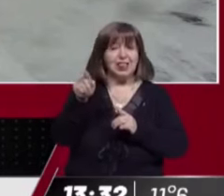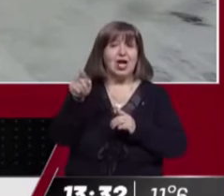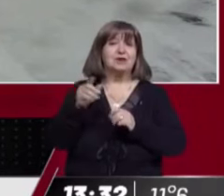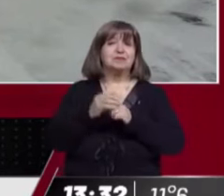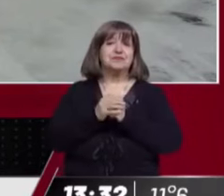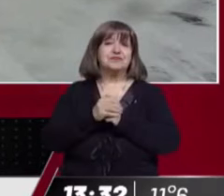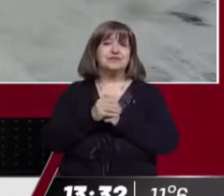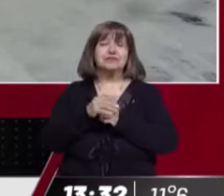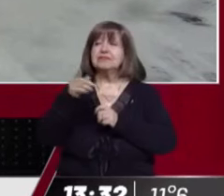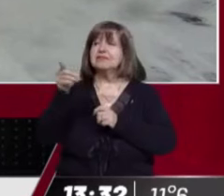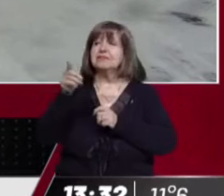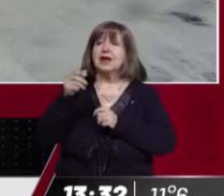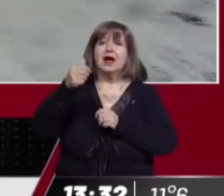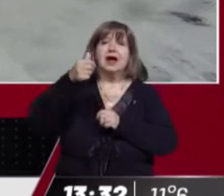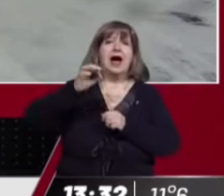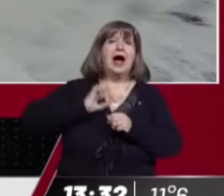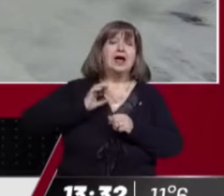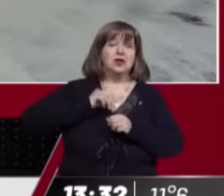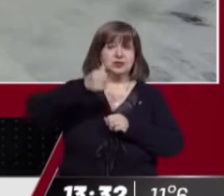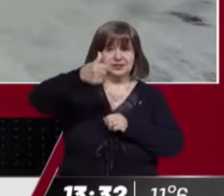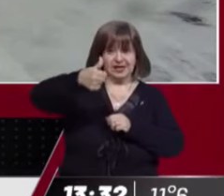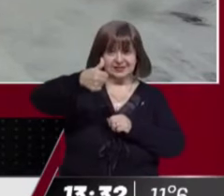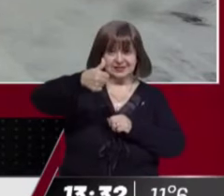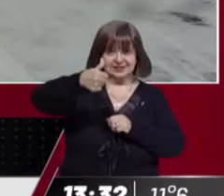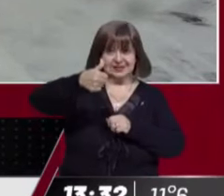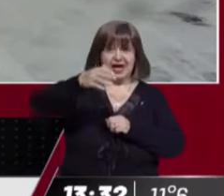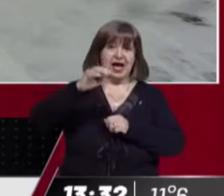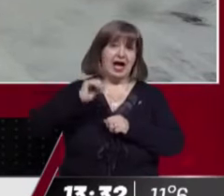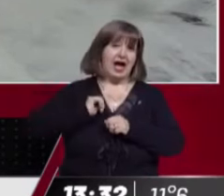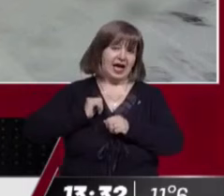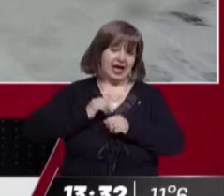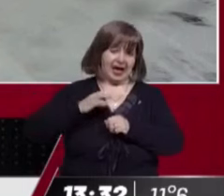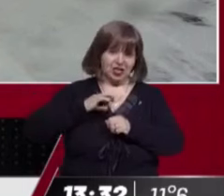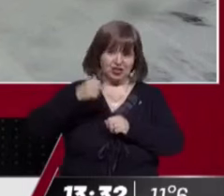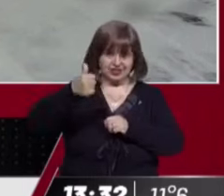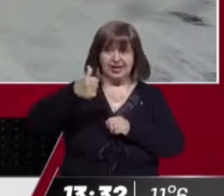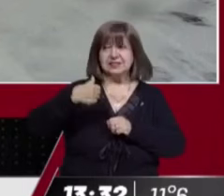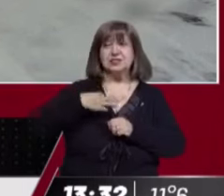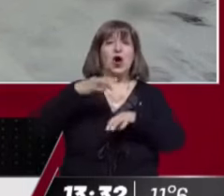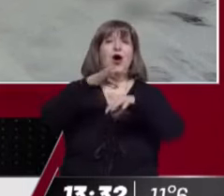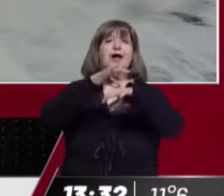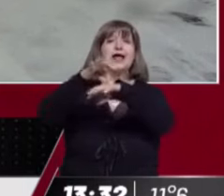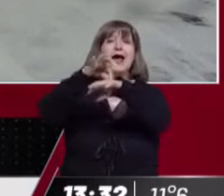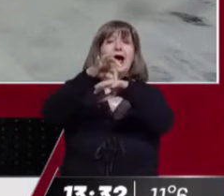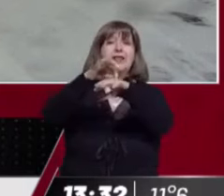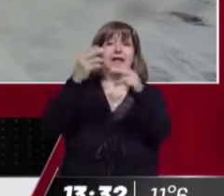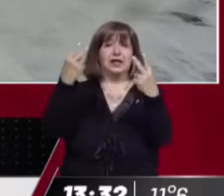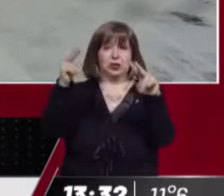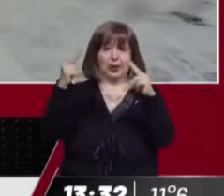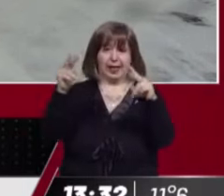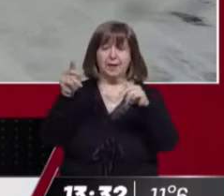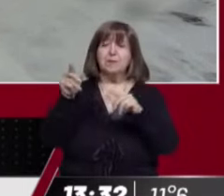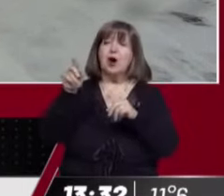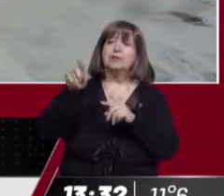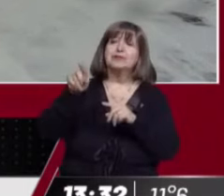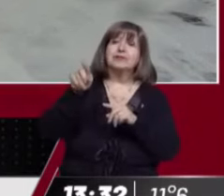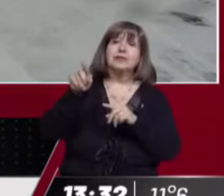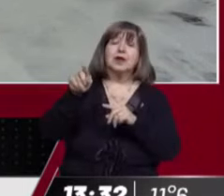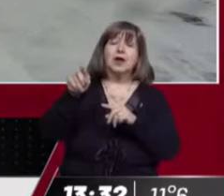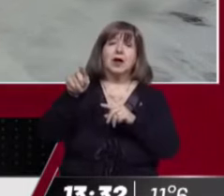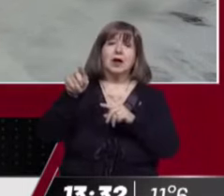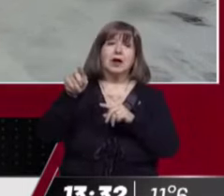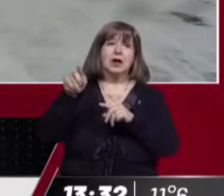Sí yo llevo 6 años 6 años en turismo y igual les pasa esto y cerramos este vivo yo he